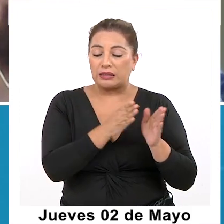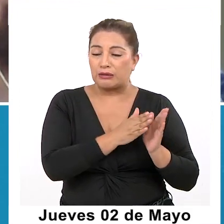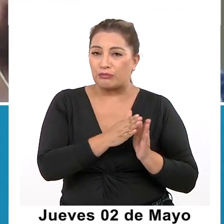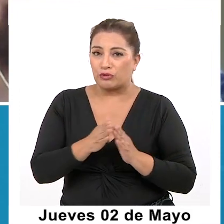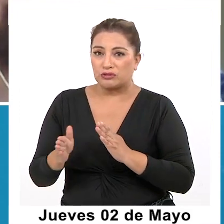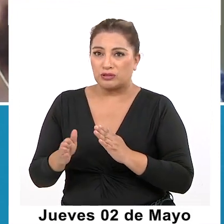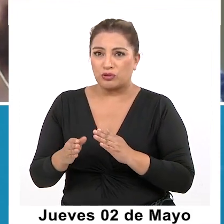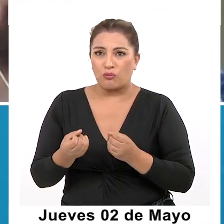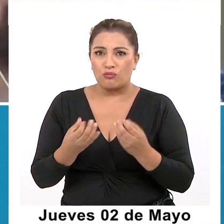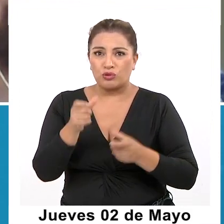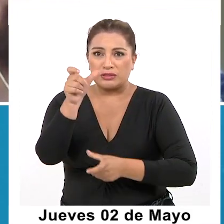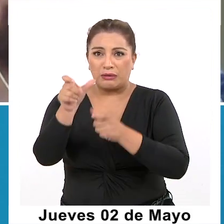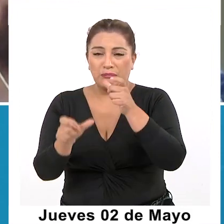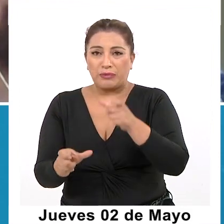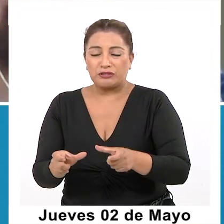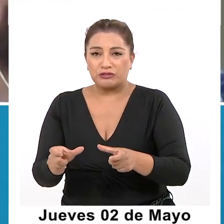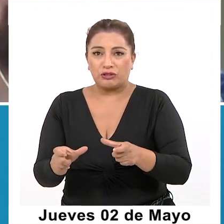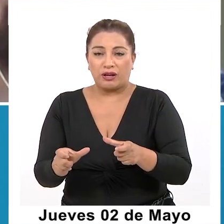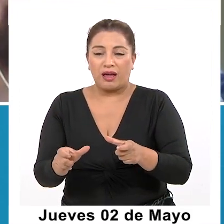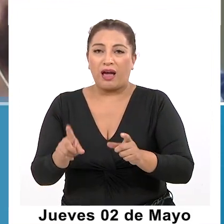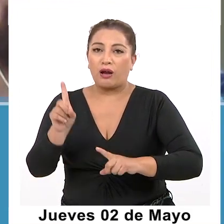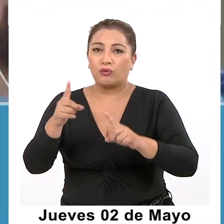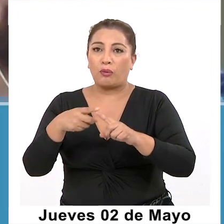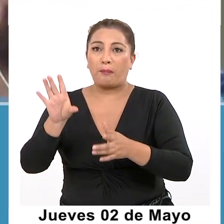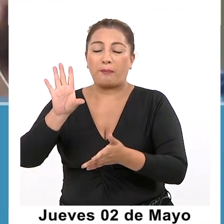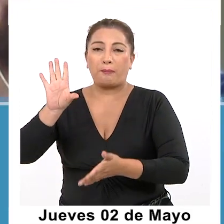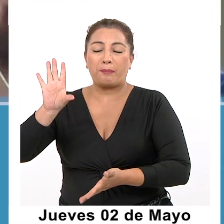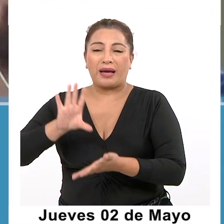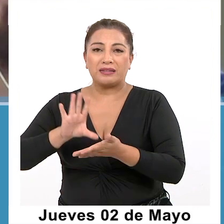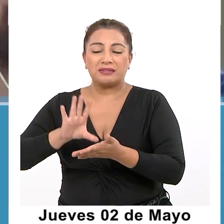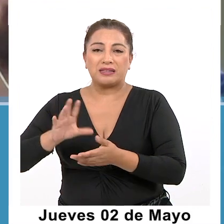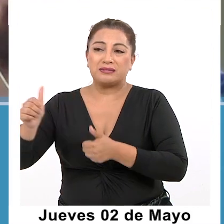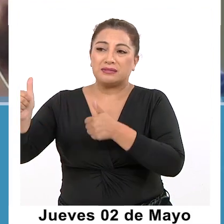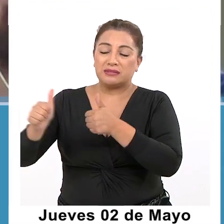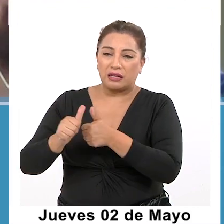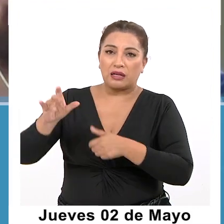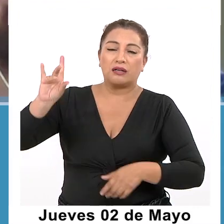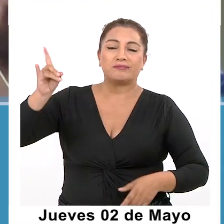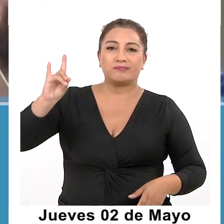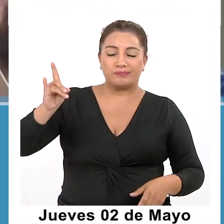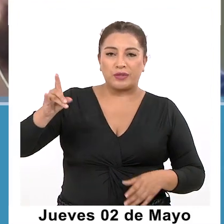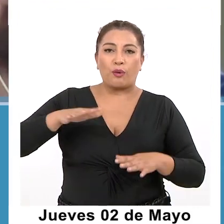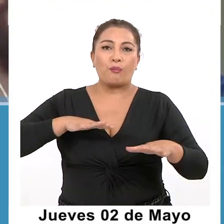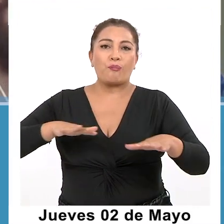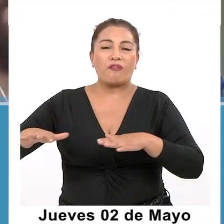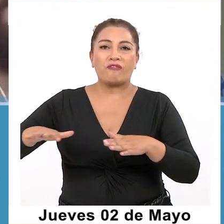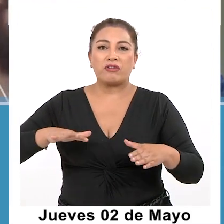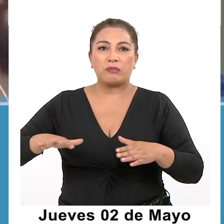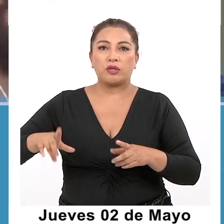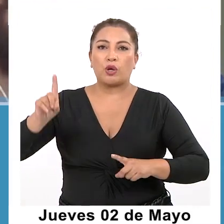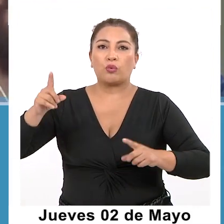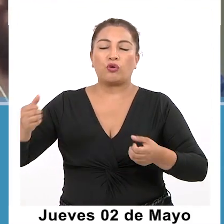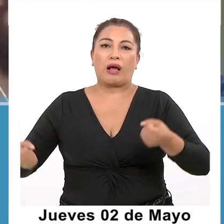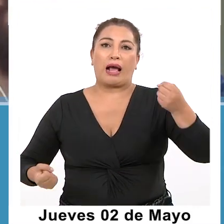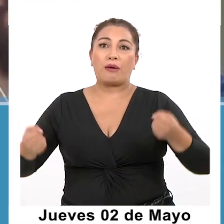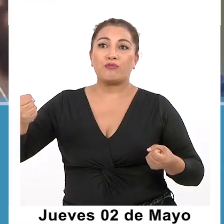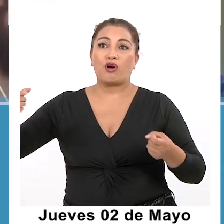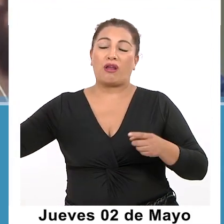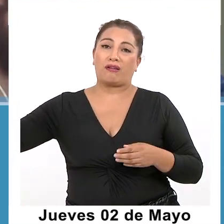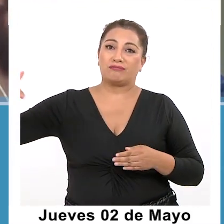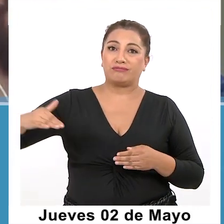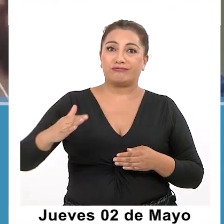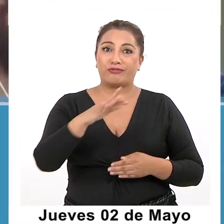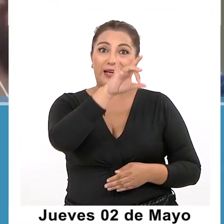incremento comercial que tenemos con nuestros vecinos de Bolivia con incremento de movimiento de transferencias de larga y